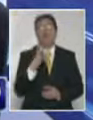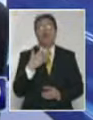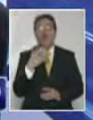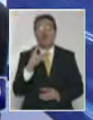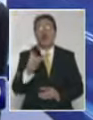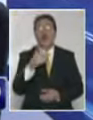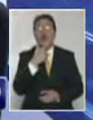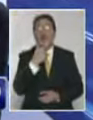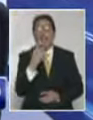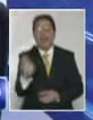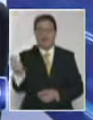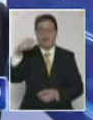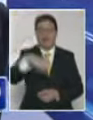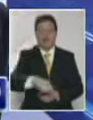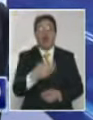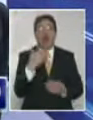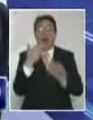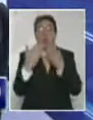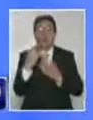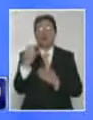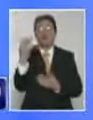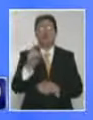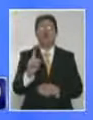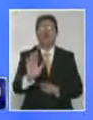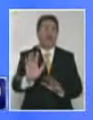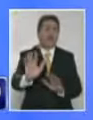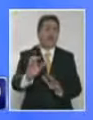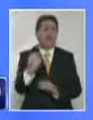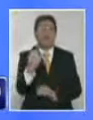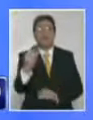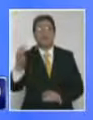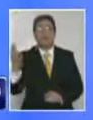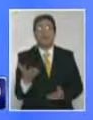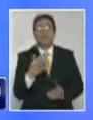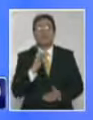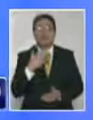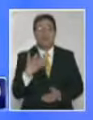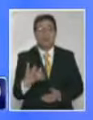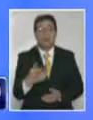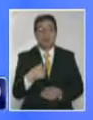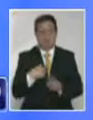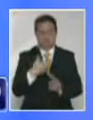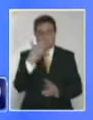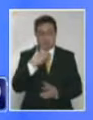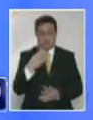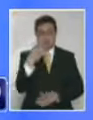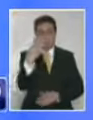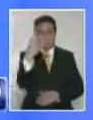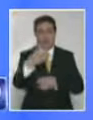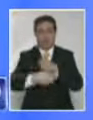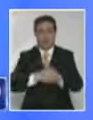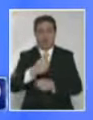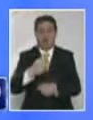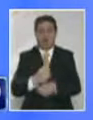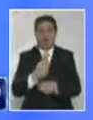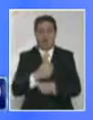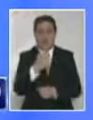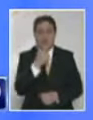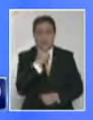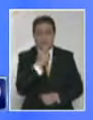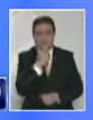venir a programa a conversar precisamente sobre el rol que jugaron? Mira, yo he tratado siempre de conservar en mis 35 años de periodismo, casi de